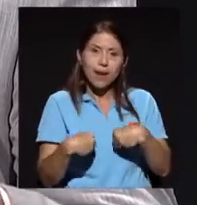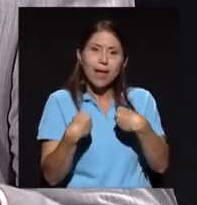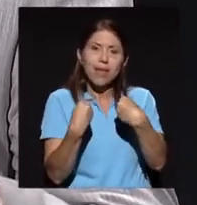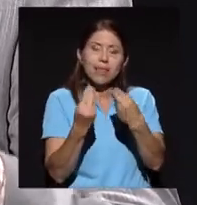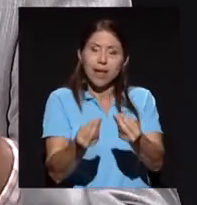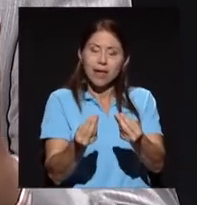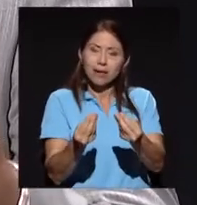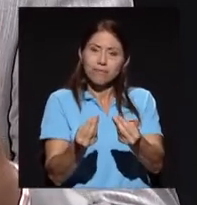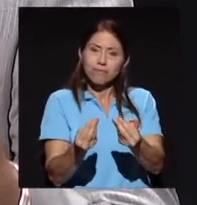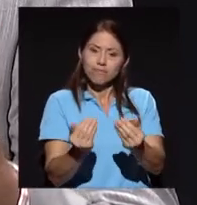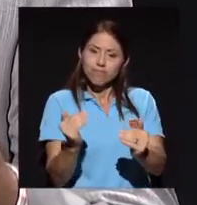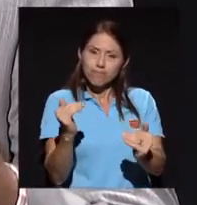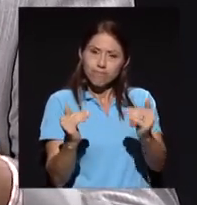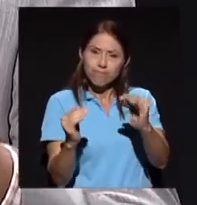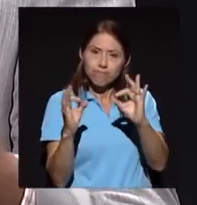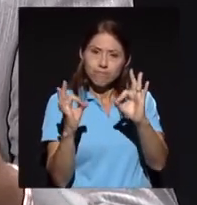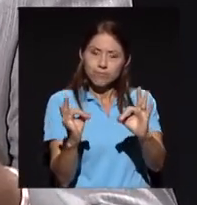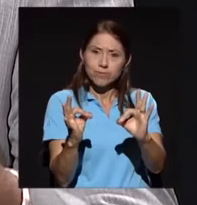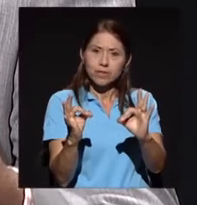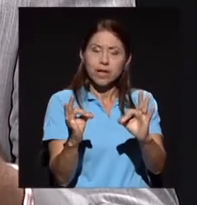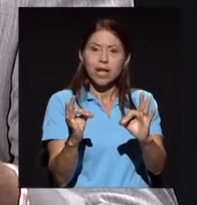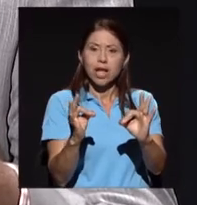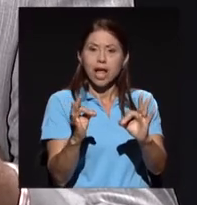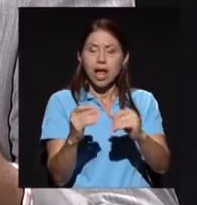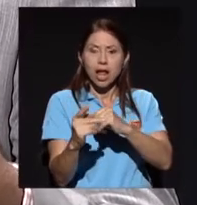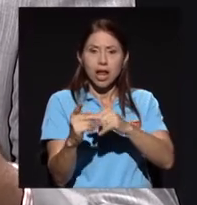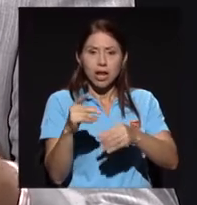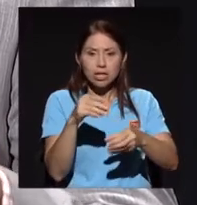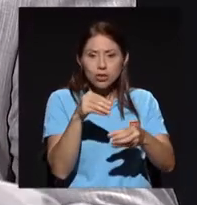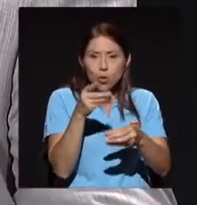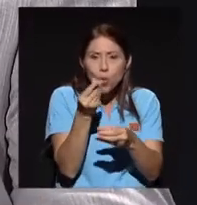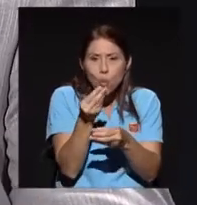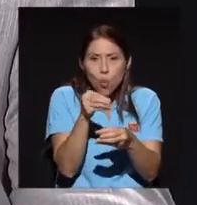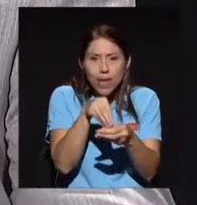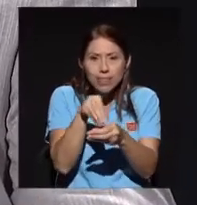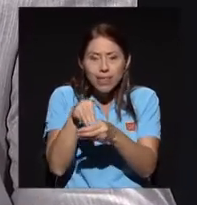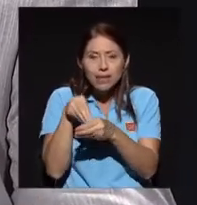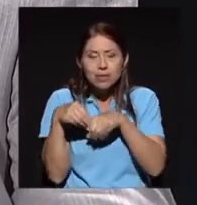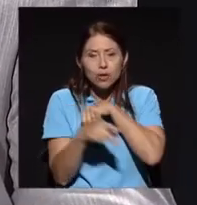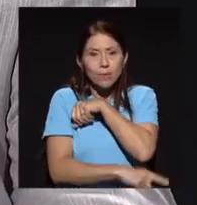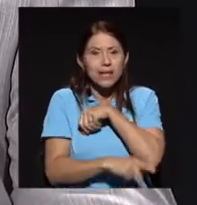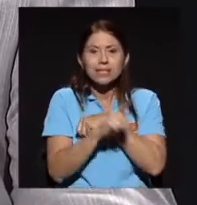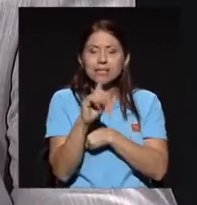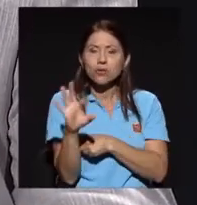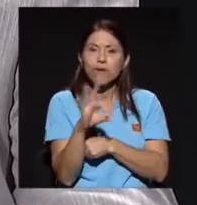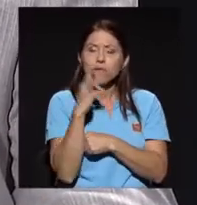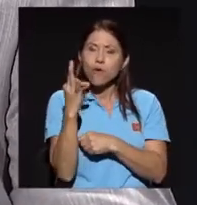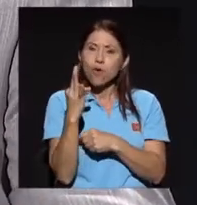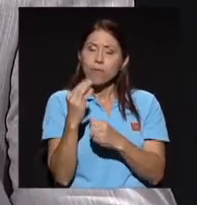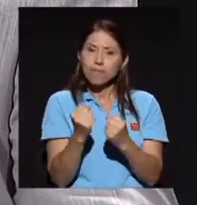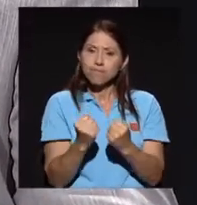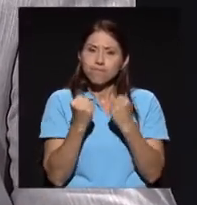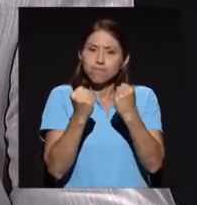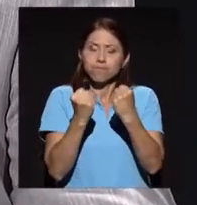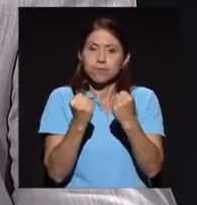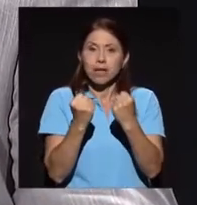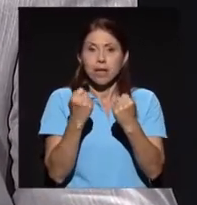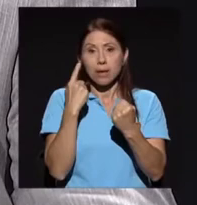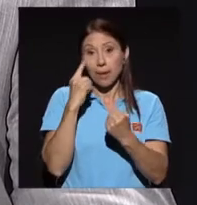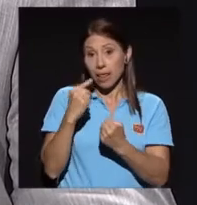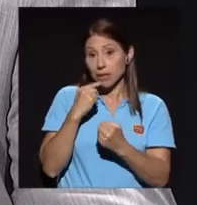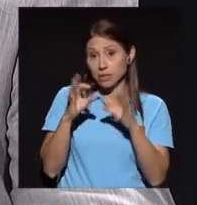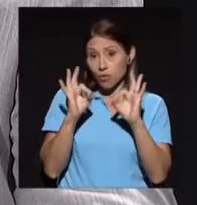países de una manera renovada, revitalizada, y para decirlo con justicia, el Banco Central y la oficina